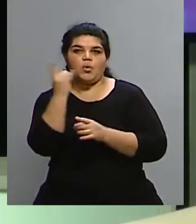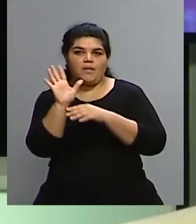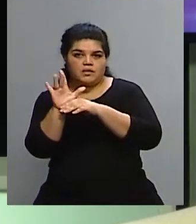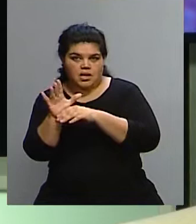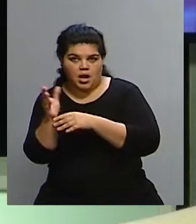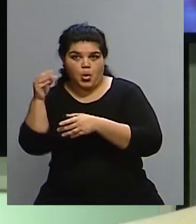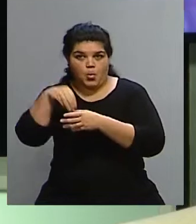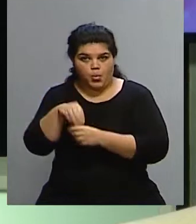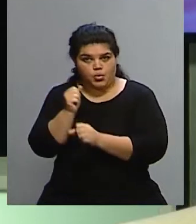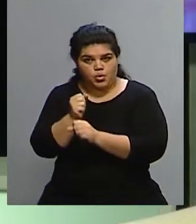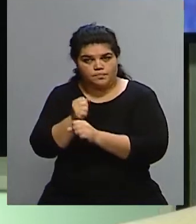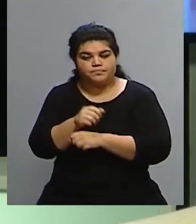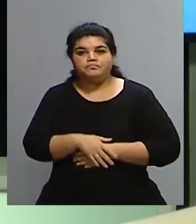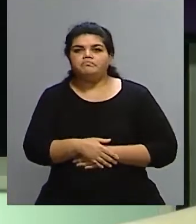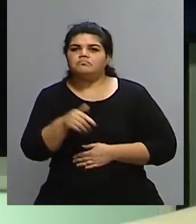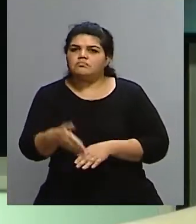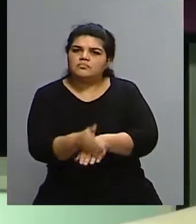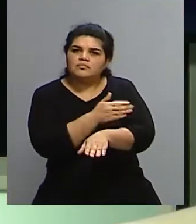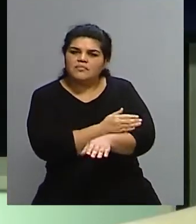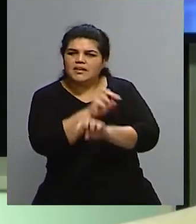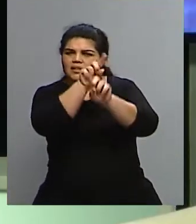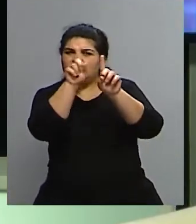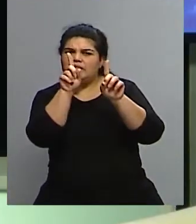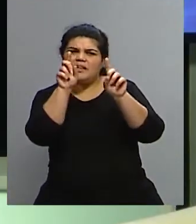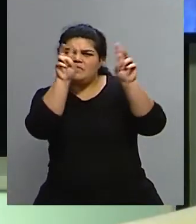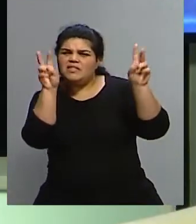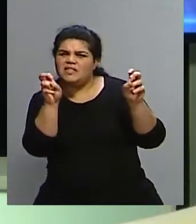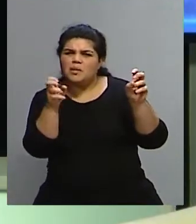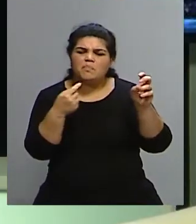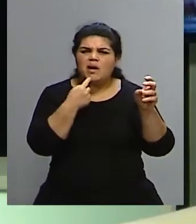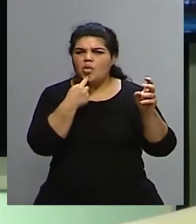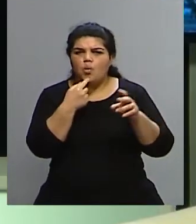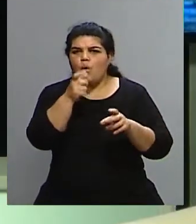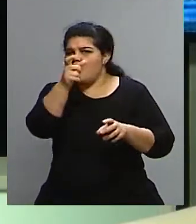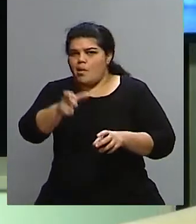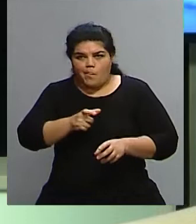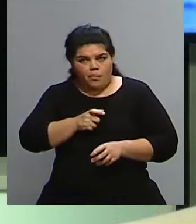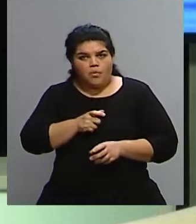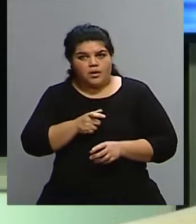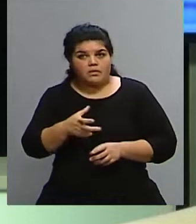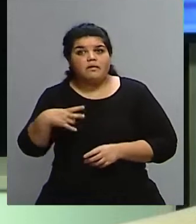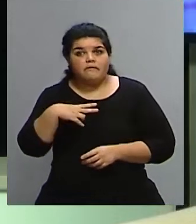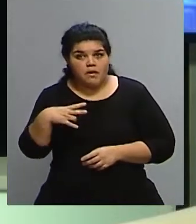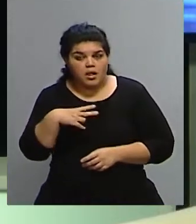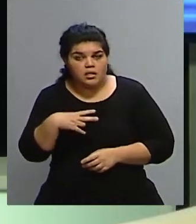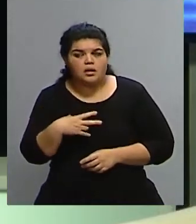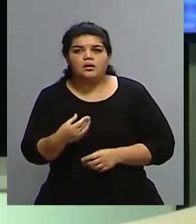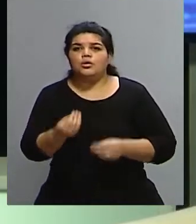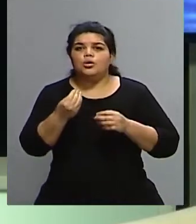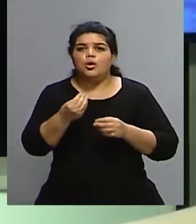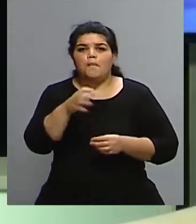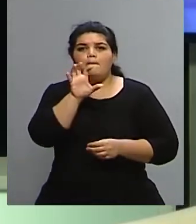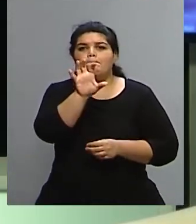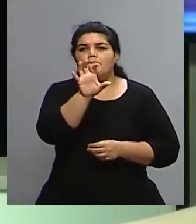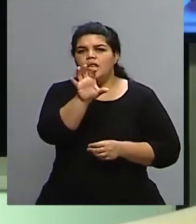Bueno, habíamos quedado con un tema pendiente y era básicamente hablar de, en realidad, cómo es el control a nivel provincial, más